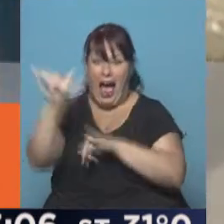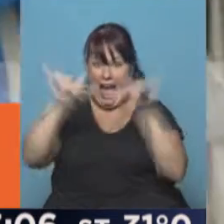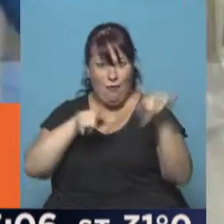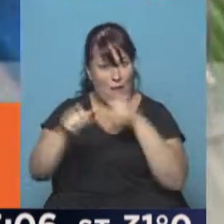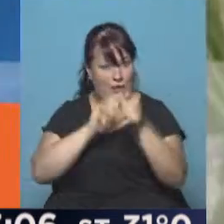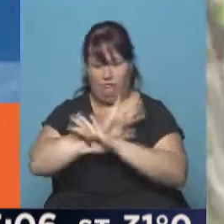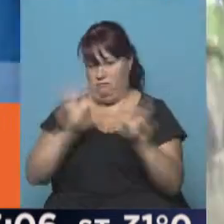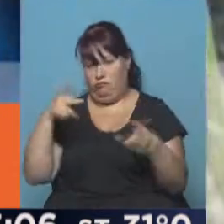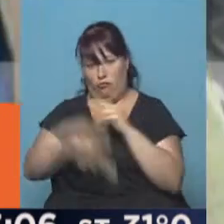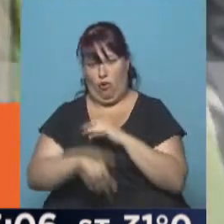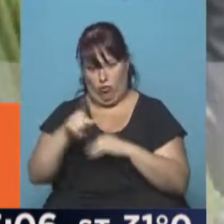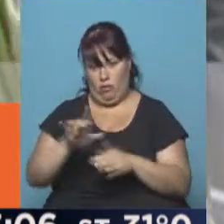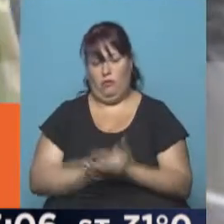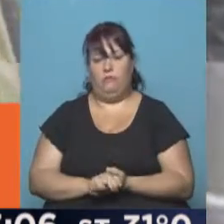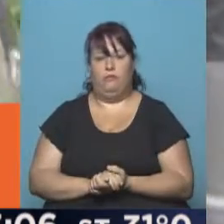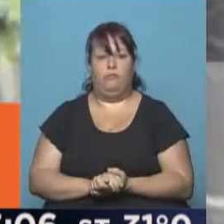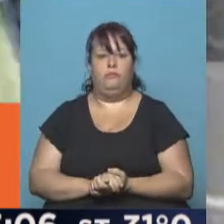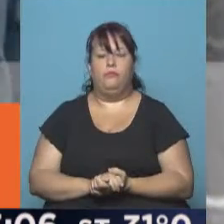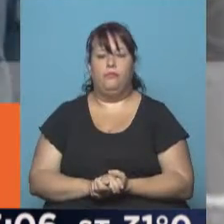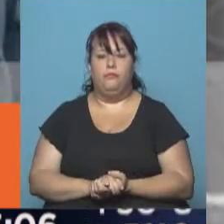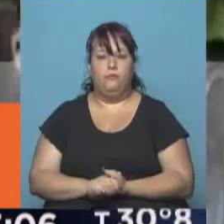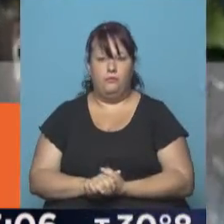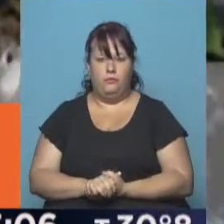esta aerolínea sus aviones.